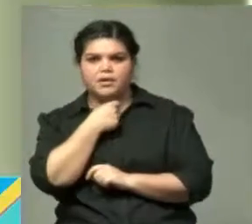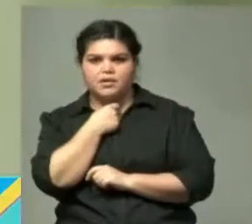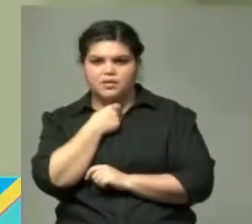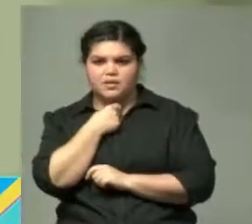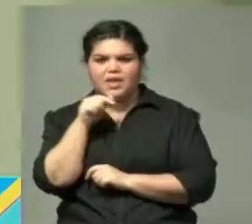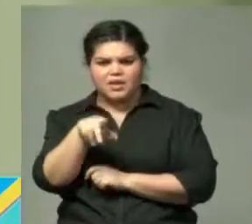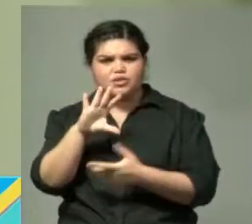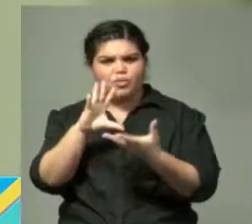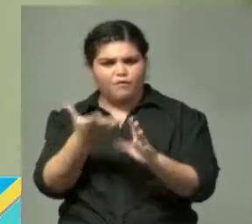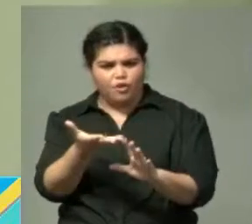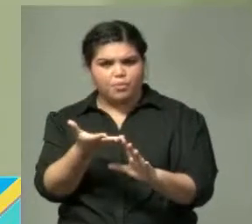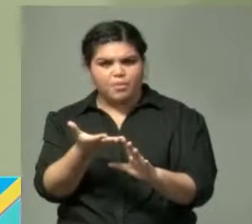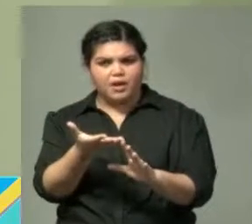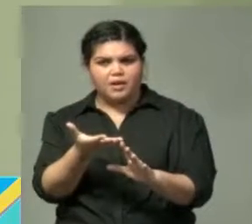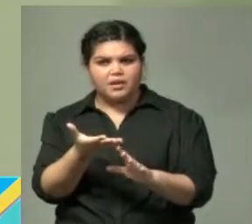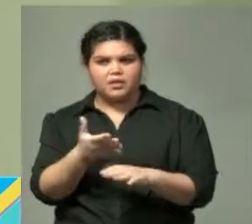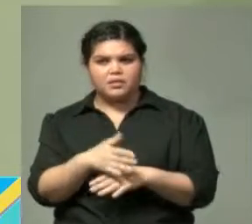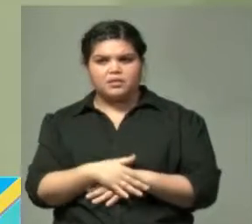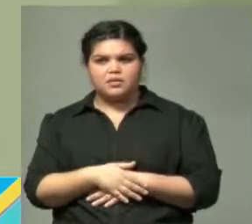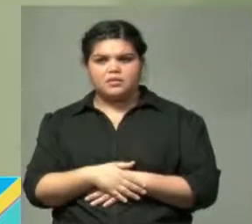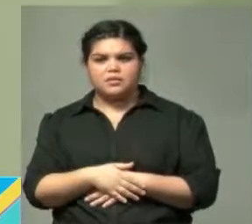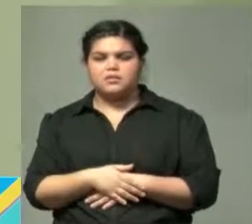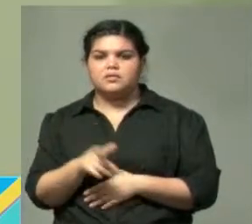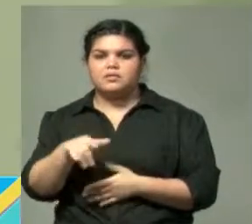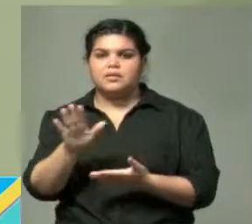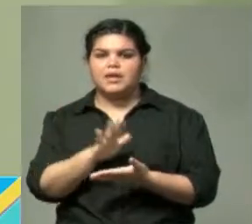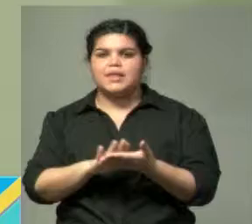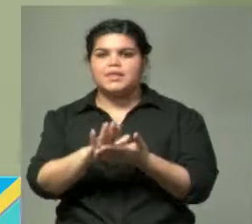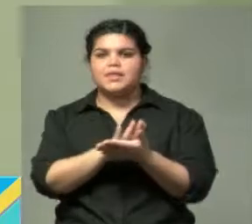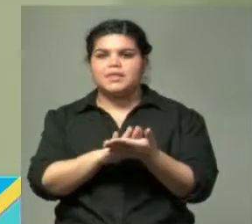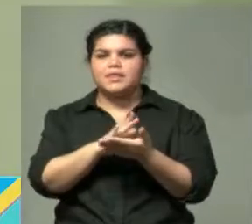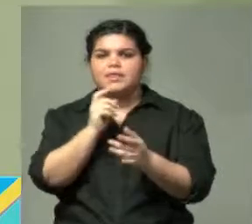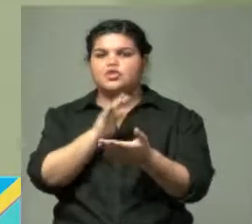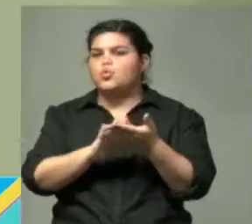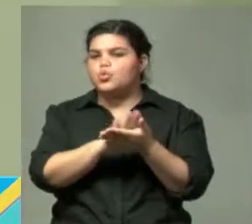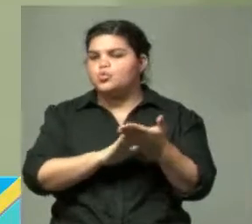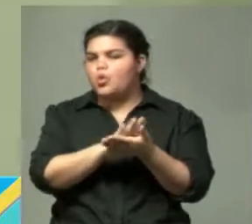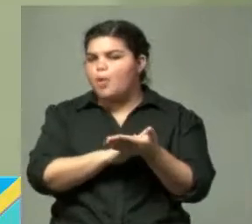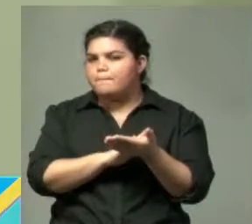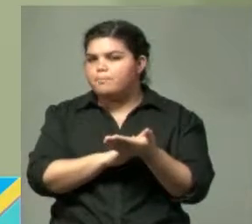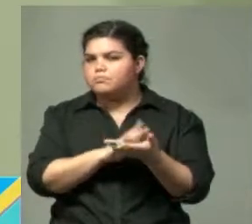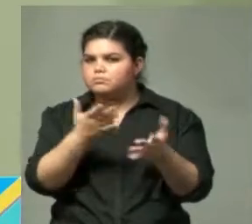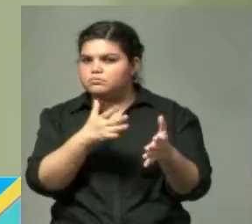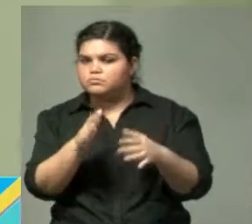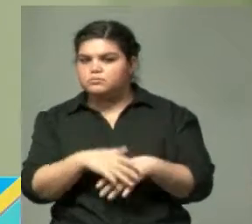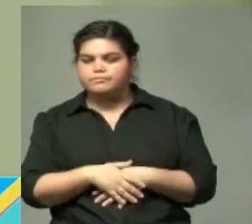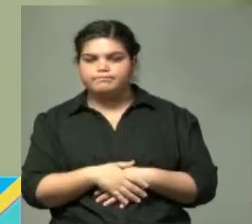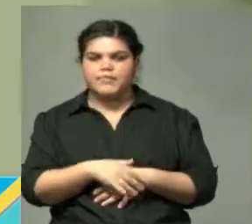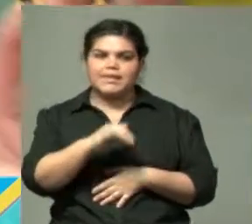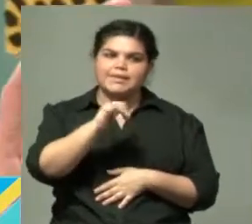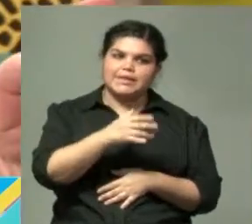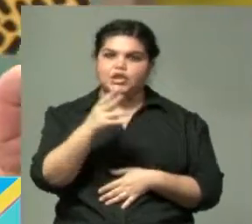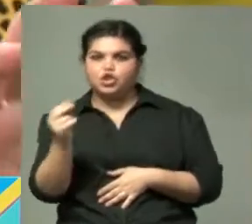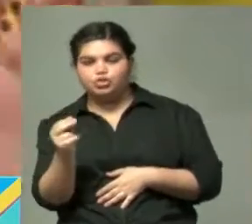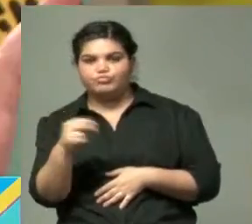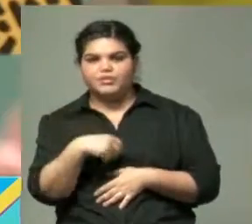una manera de salir de ese desempleo estructural o no? Sí, pero no. A ver, Bien. son dos temas distintos lo que estás planteando.